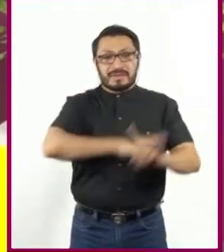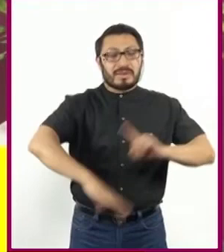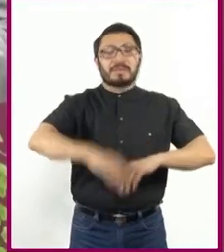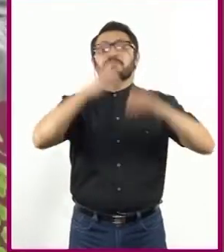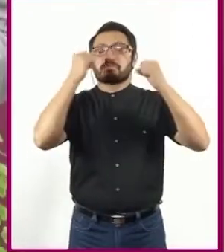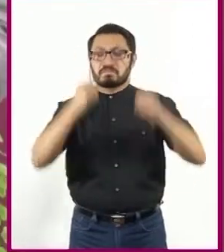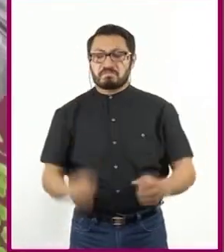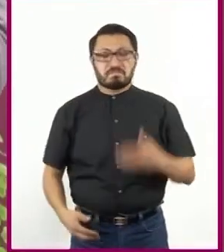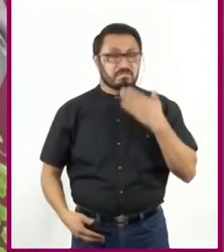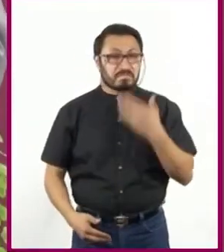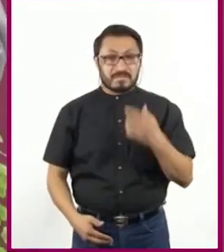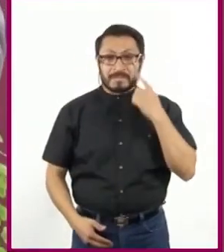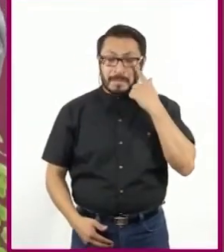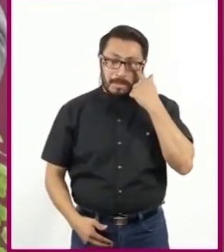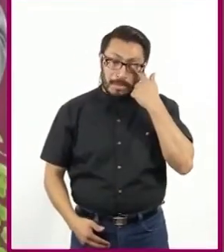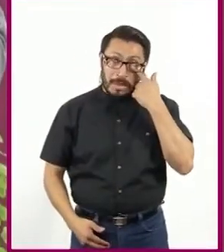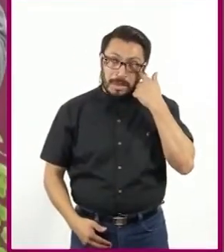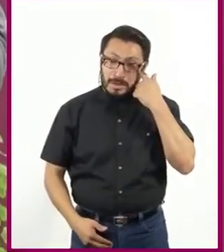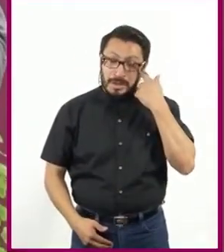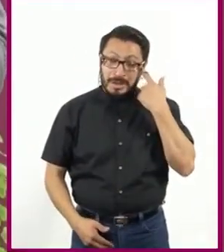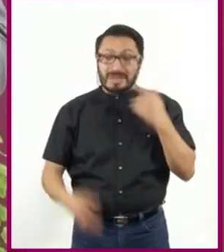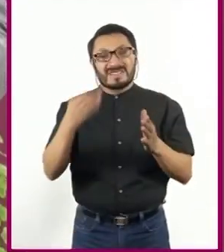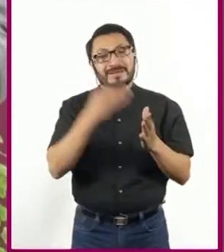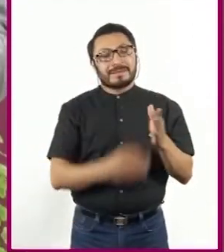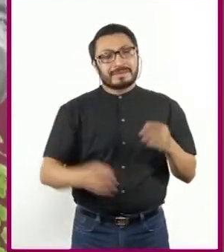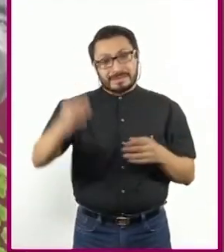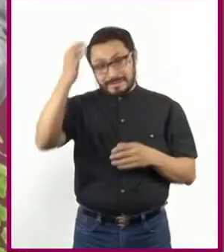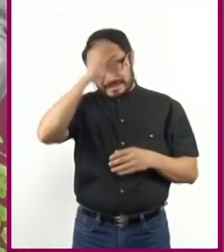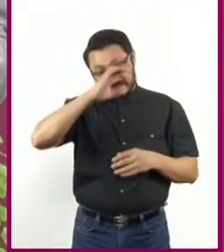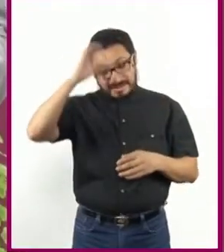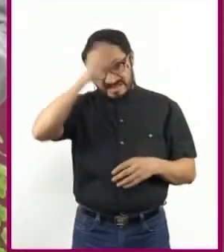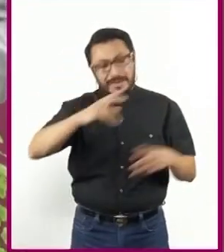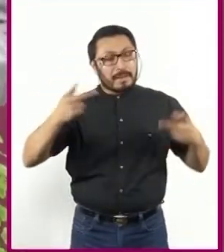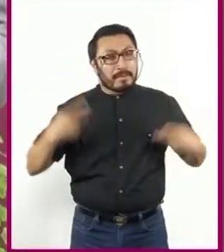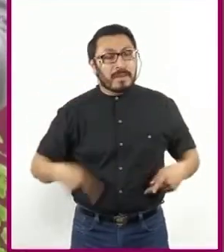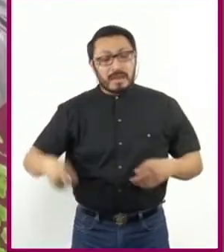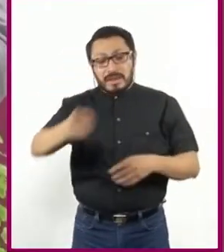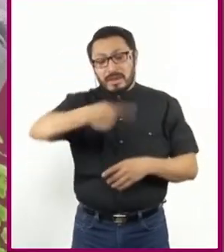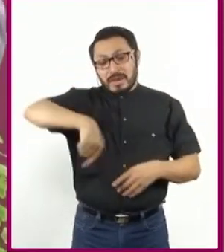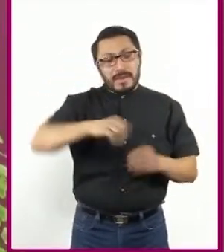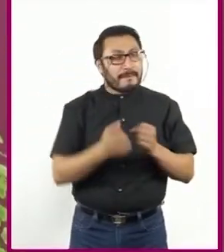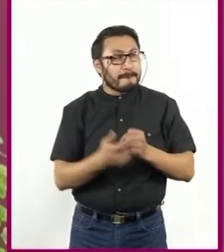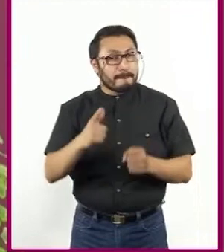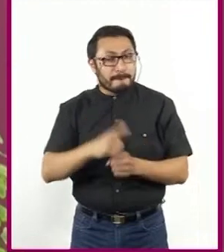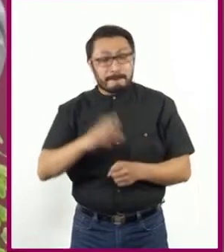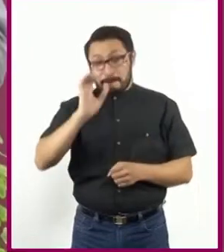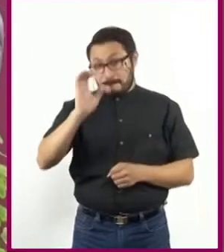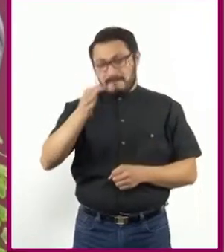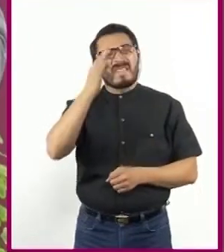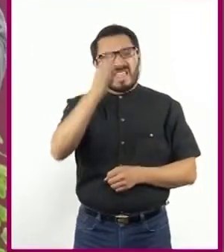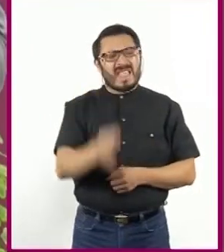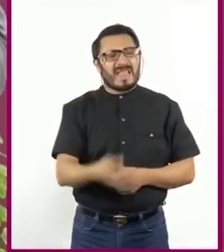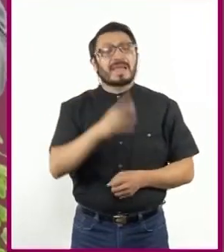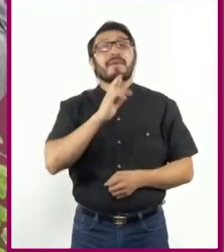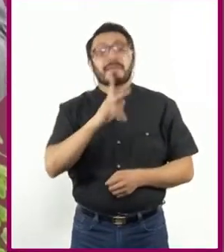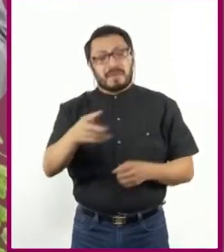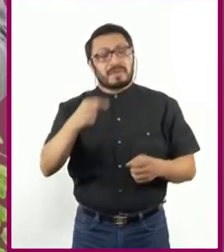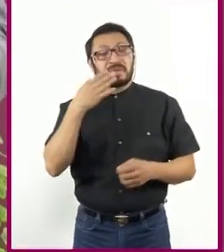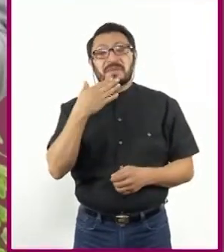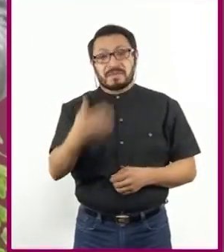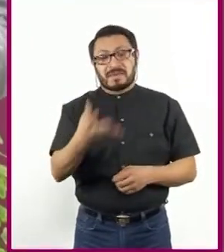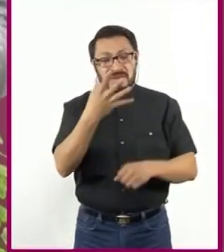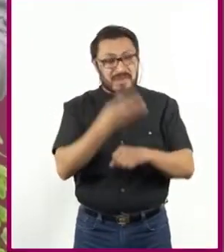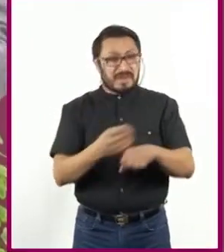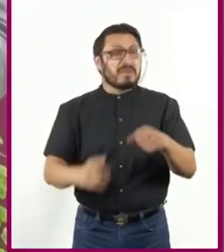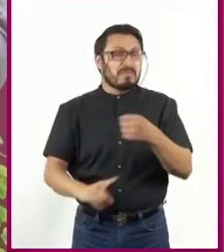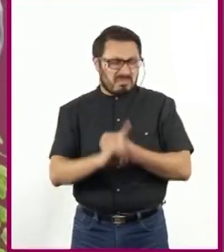seguro. Falta conciencia entre los habitantes de una sociedad, cuando se acepta que la mejor forma de resolver las